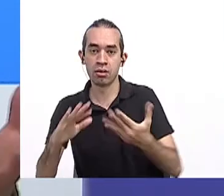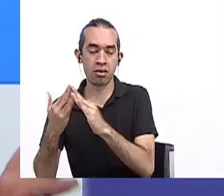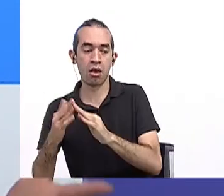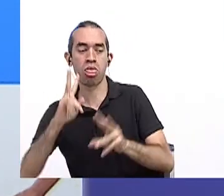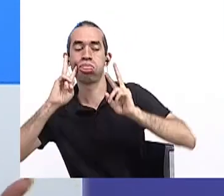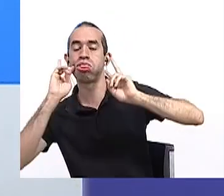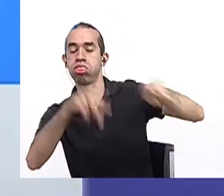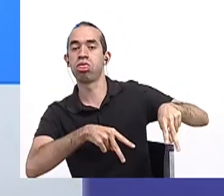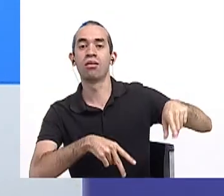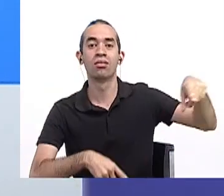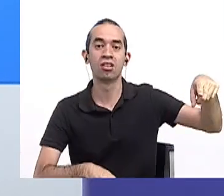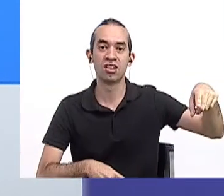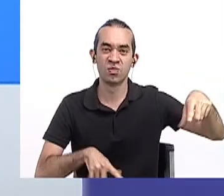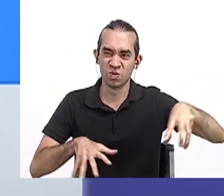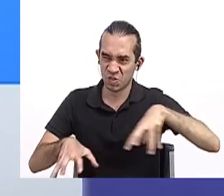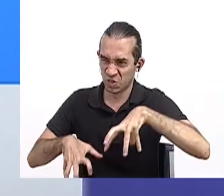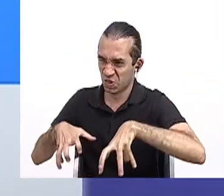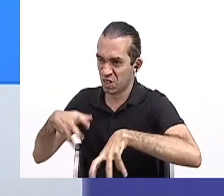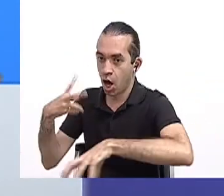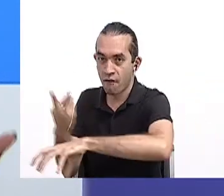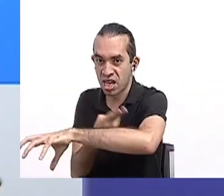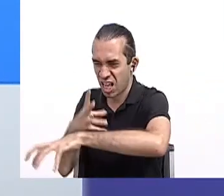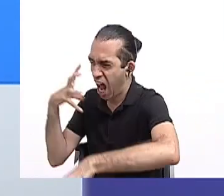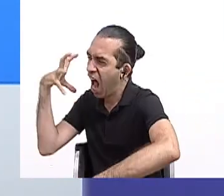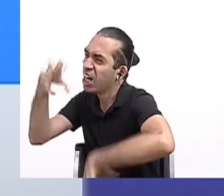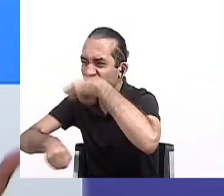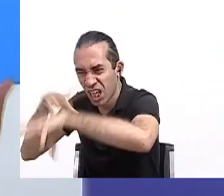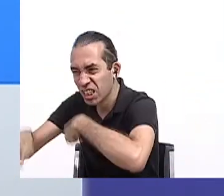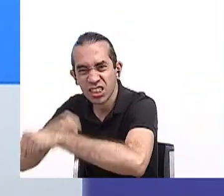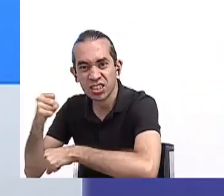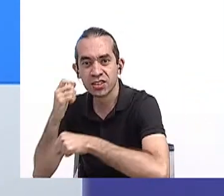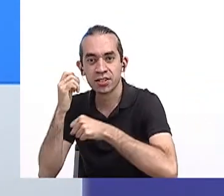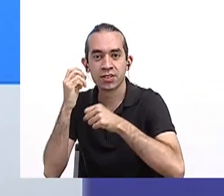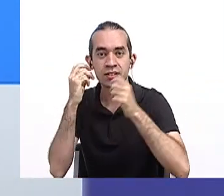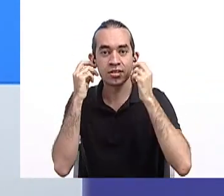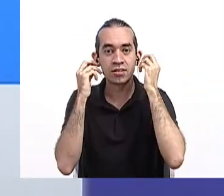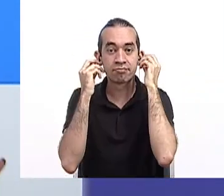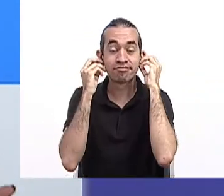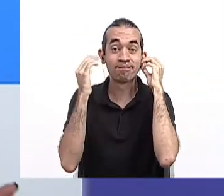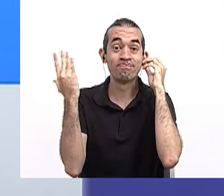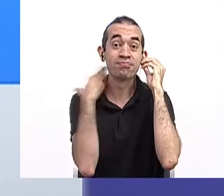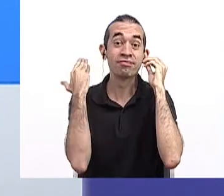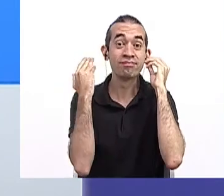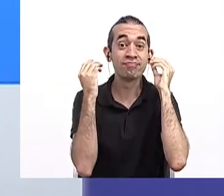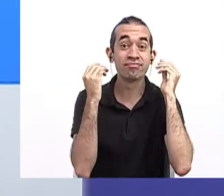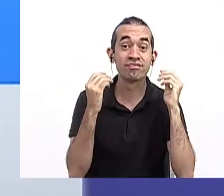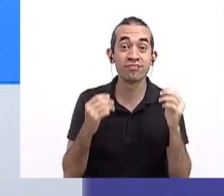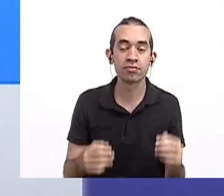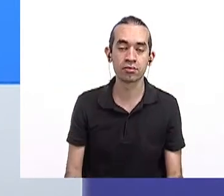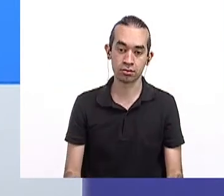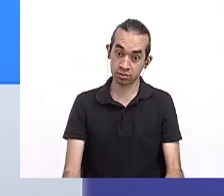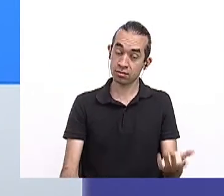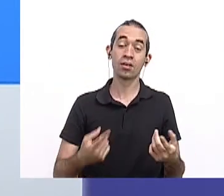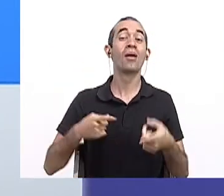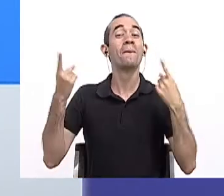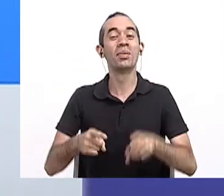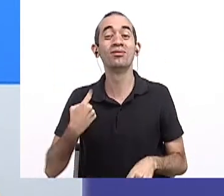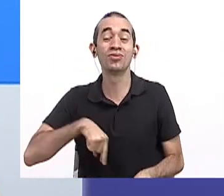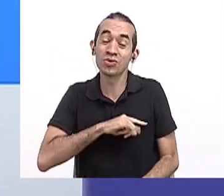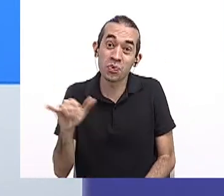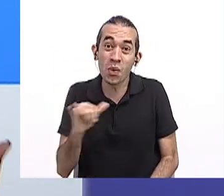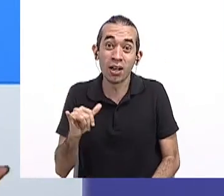el lobo se comió las ovejas muchas veces a nosotros nos sucede algo parecido como el cuento de pedro y el o